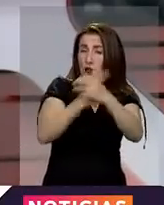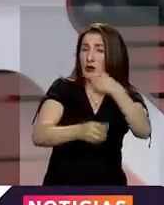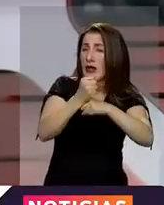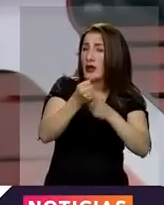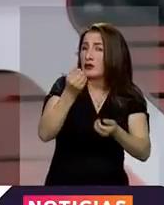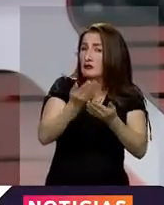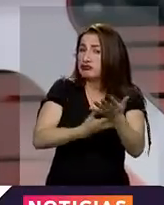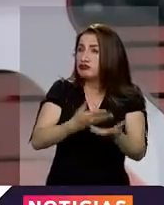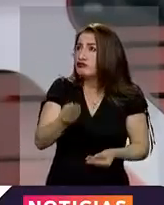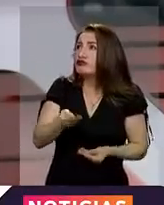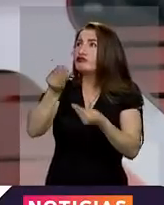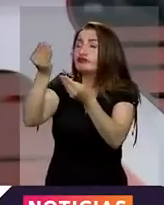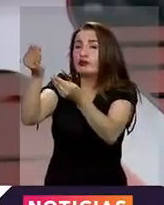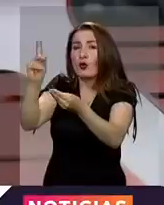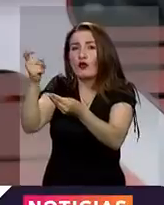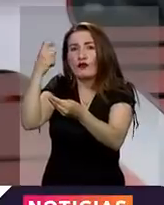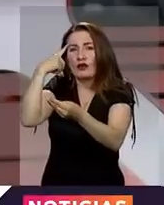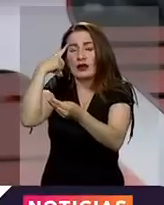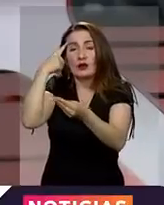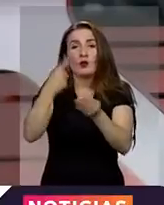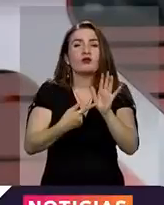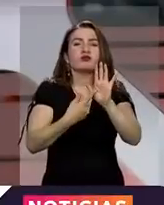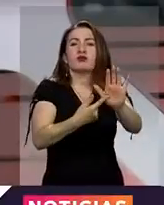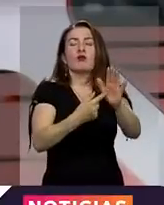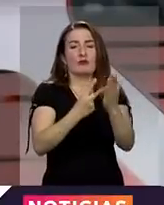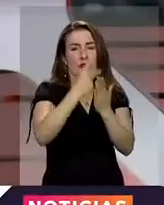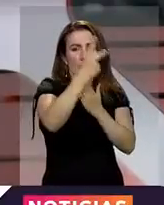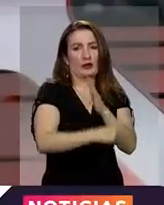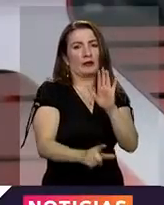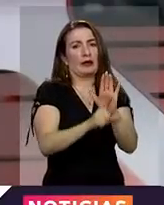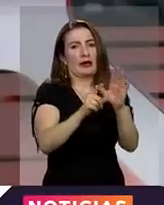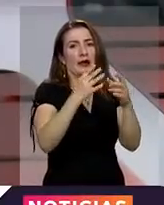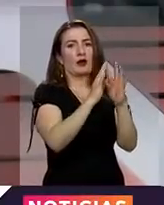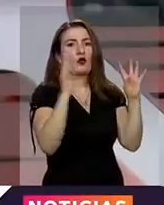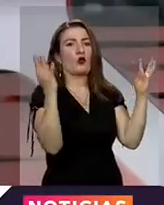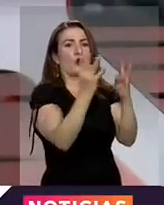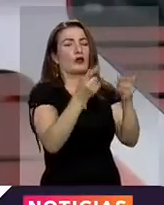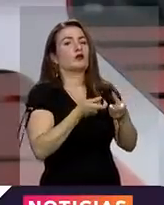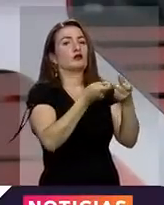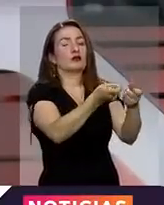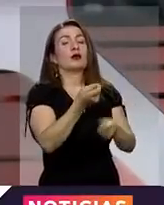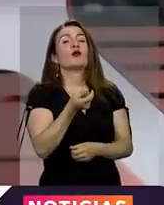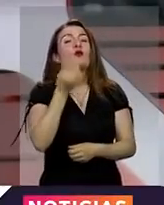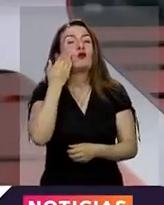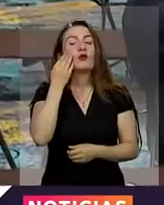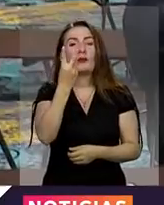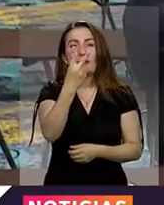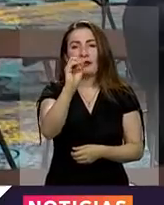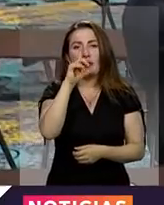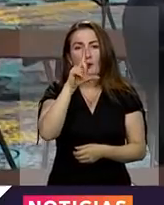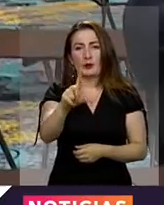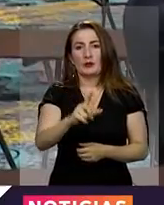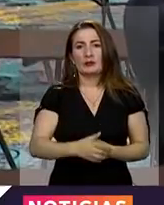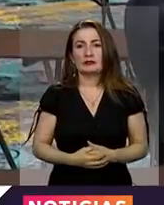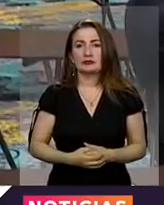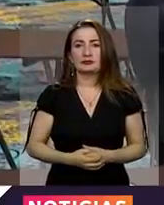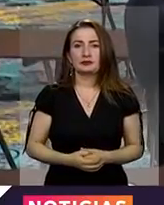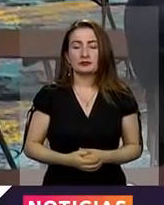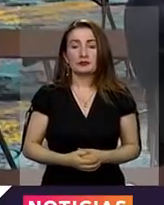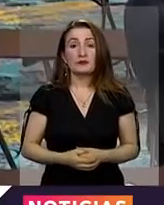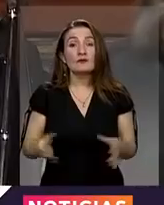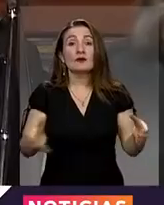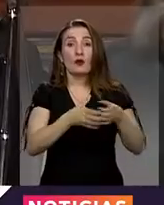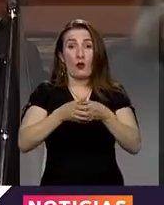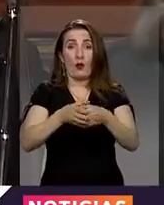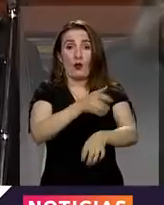al Gobierno Nacional serán presentados en proyecto de ley al Congreso de la República el 20 de julio. El Comité del